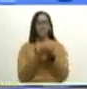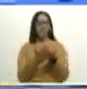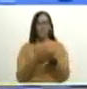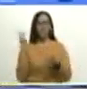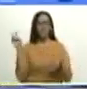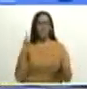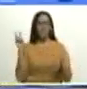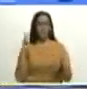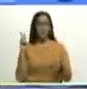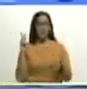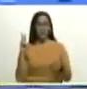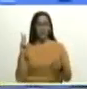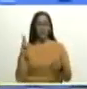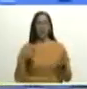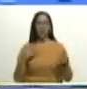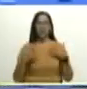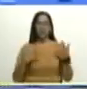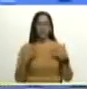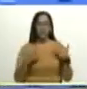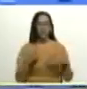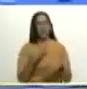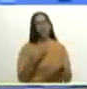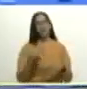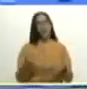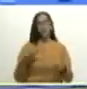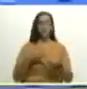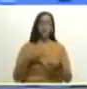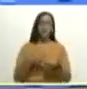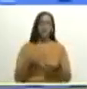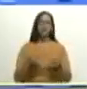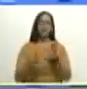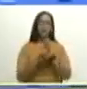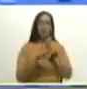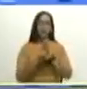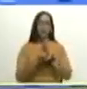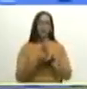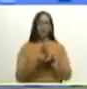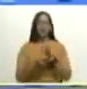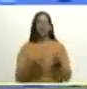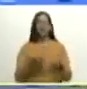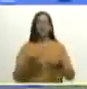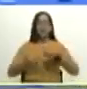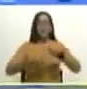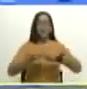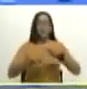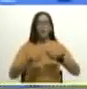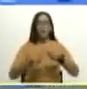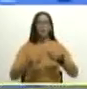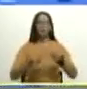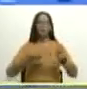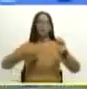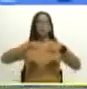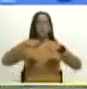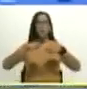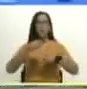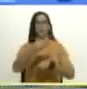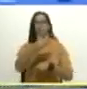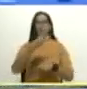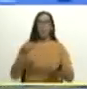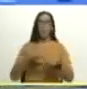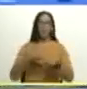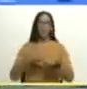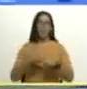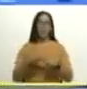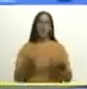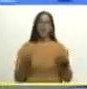venezolana en la actividad no petrolera. Se trata de la ley de fomento de las exportaciones no petroleras,